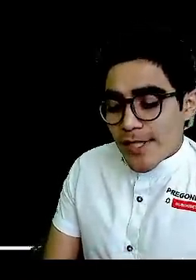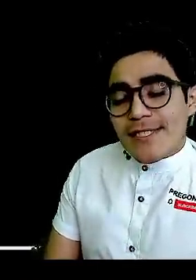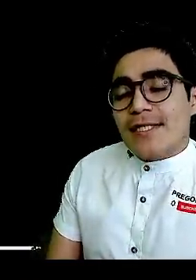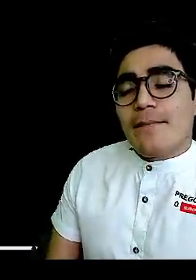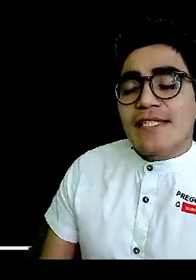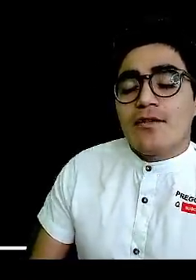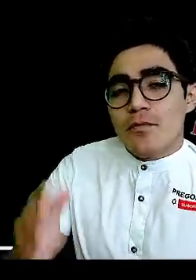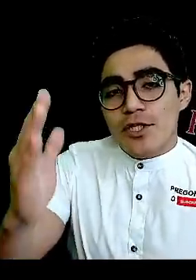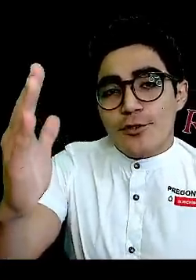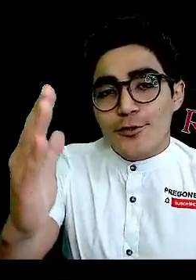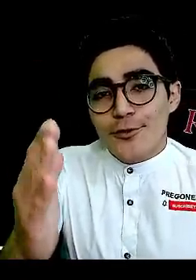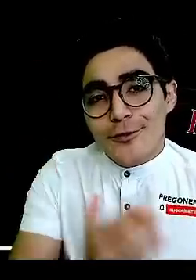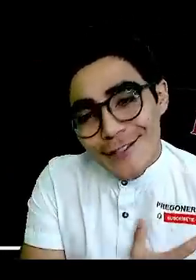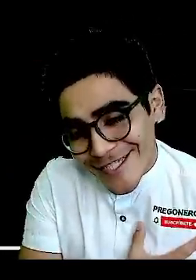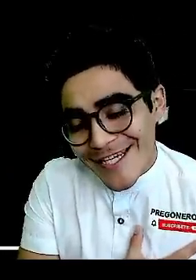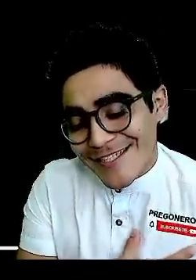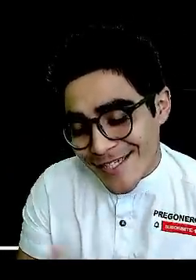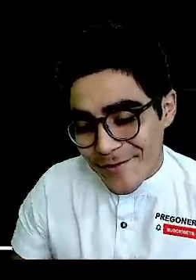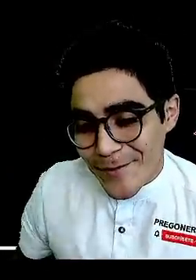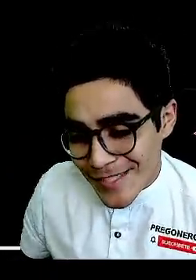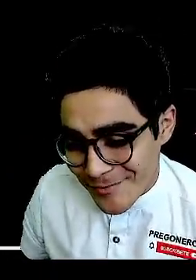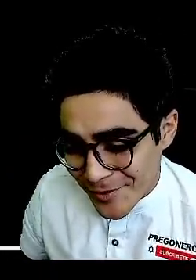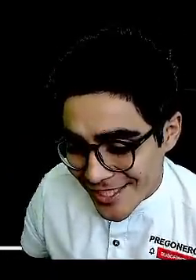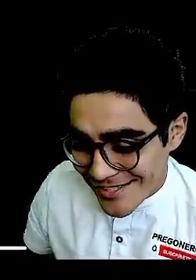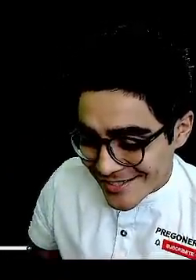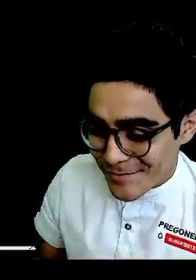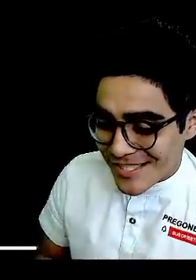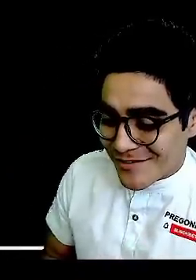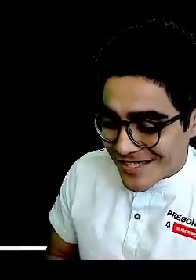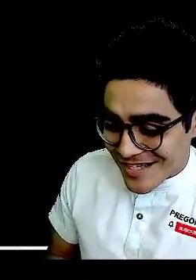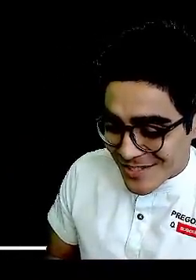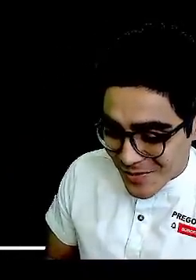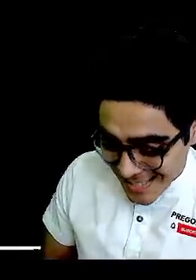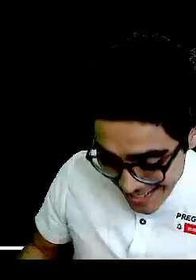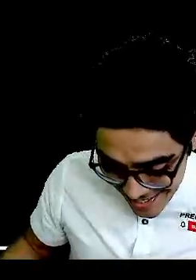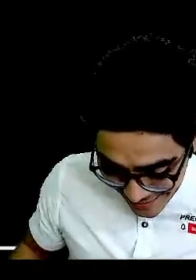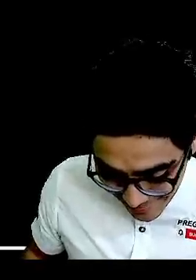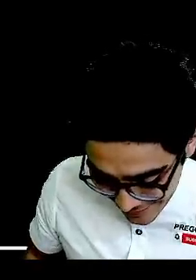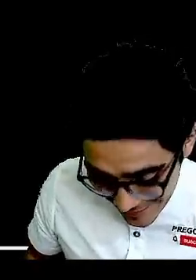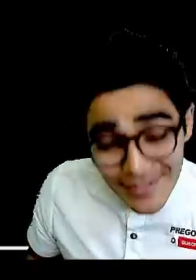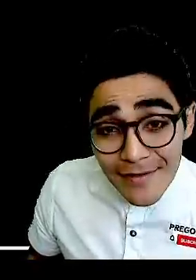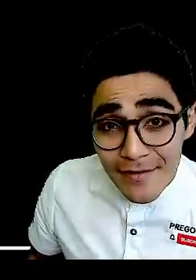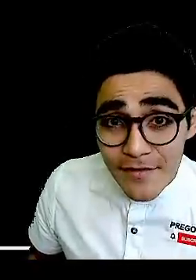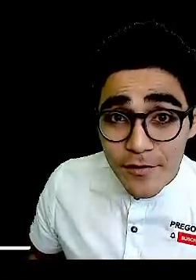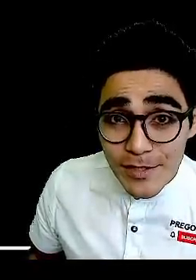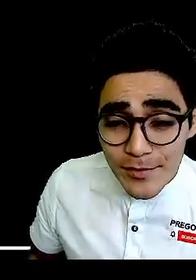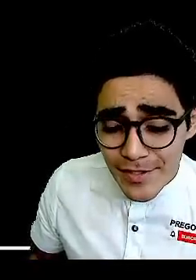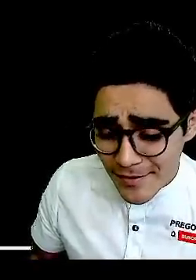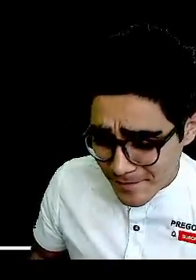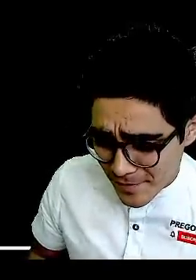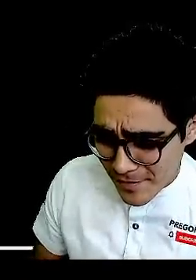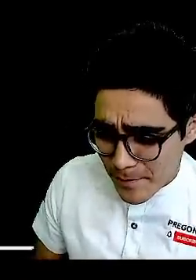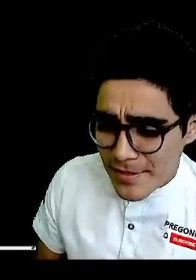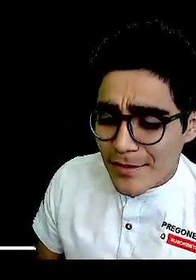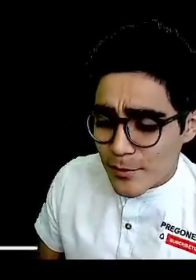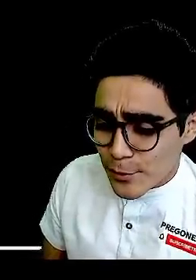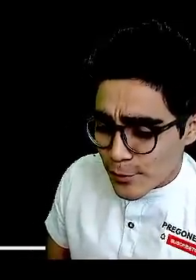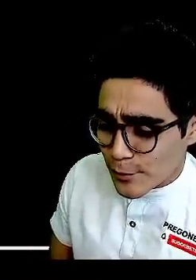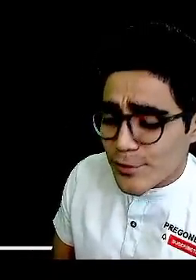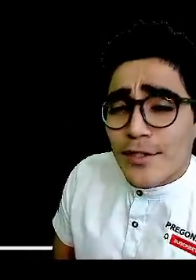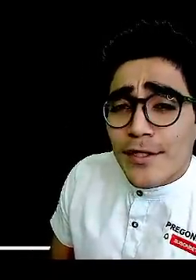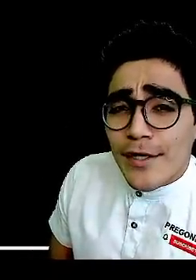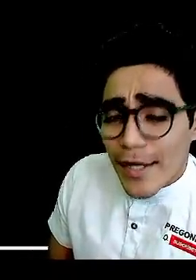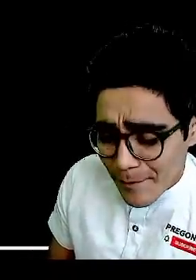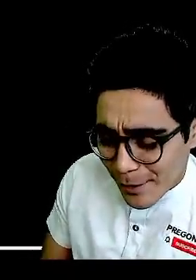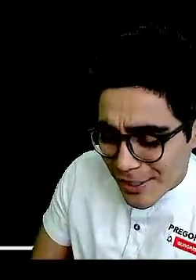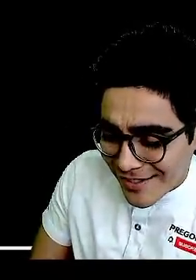misión señores que sigan pasando un bonito día servidor en Rodríguez transmitiéndoles desde su canal recuerden la información está ahí y depende de todos